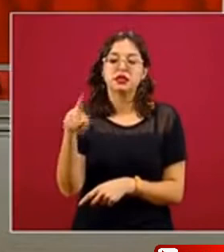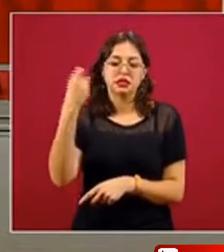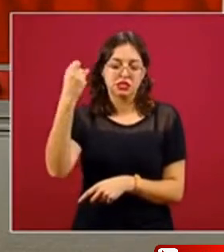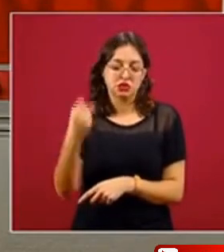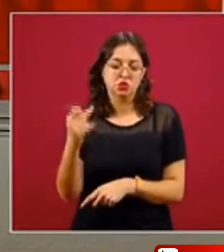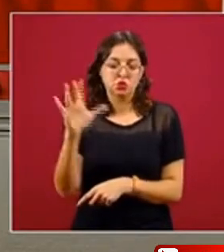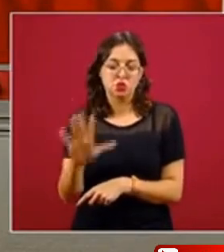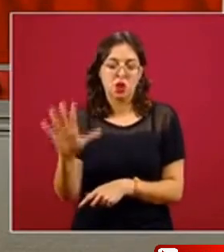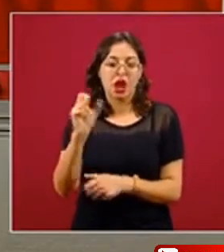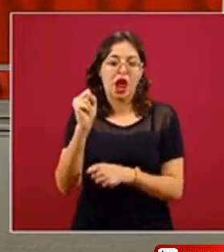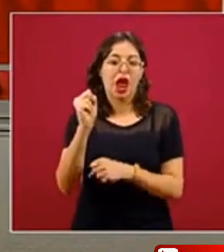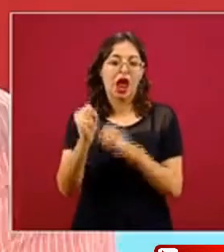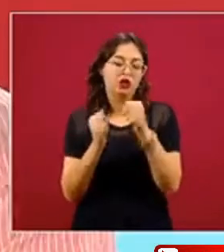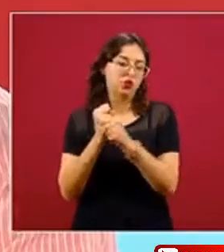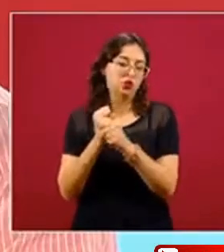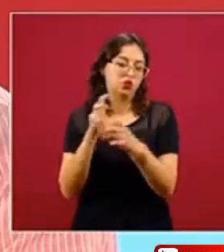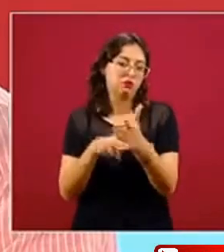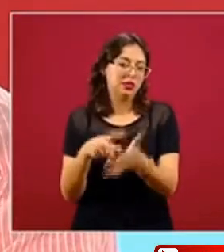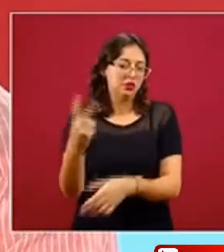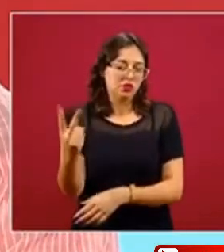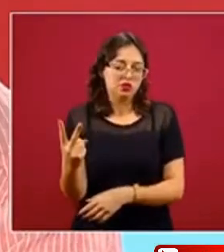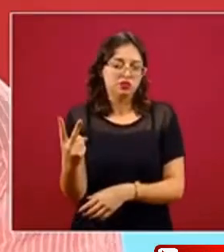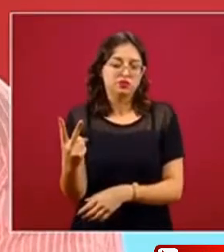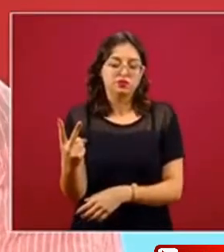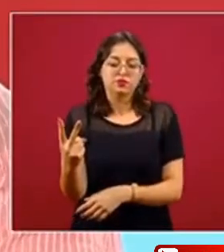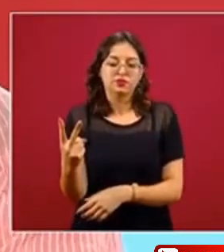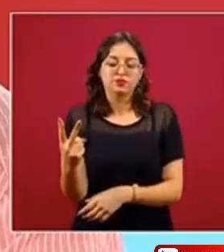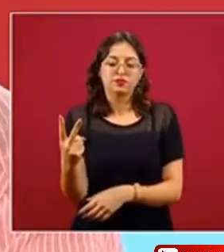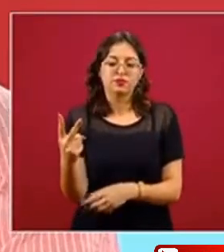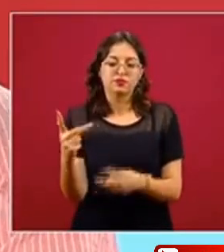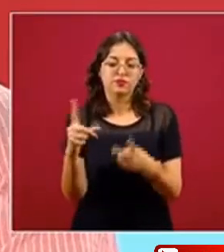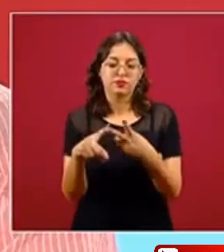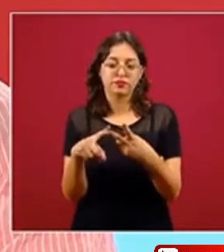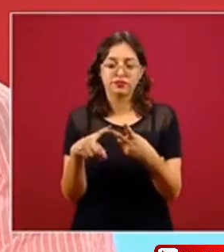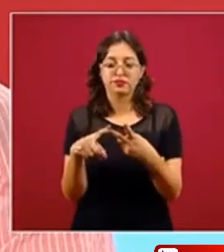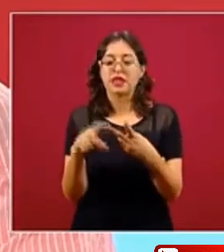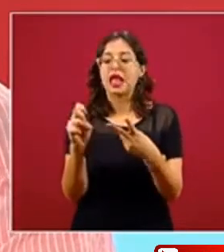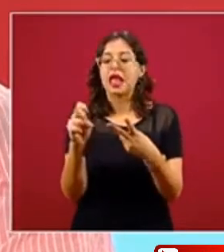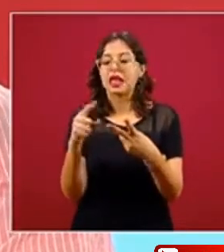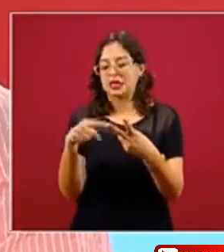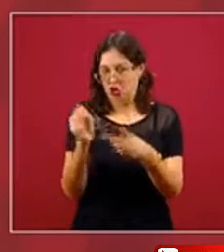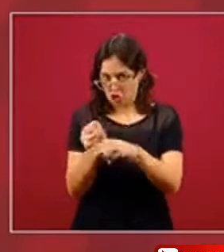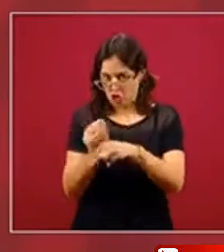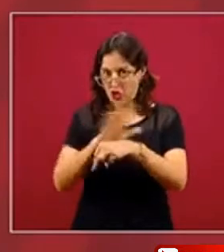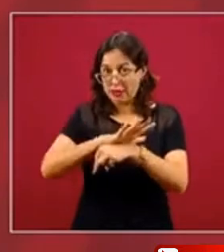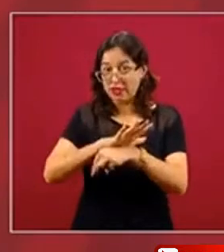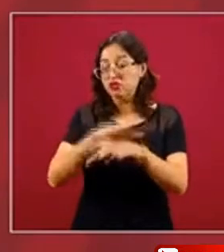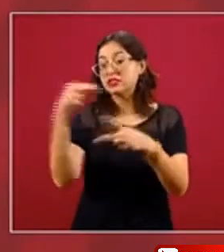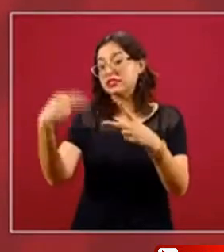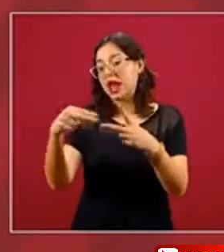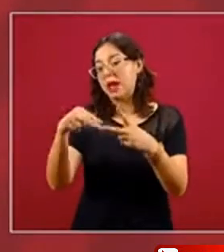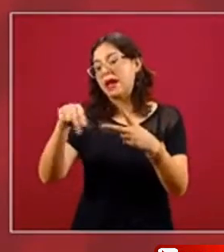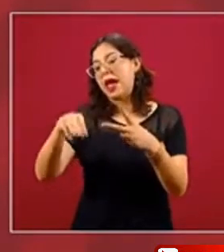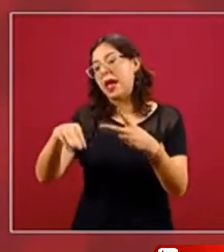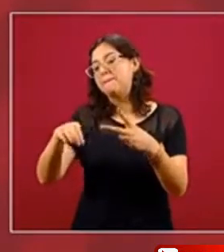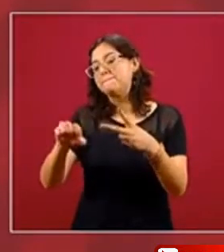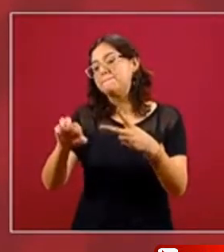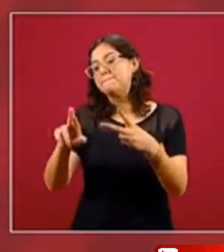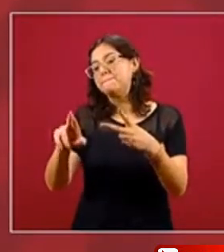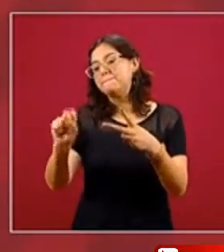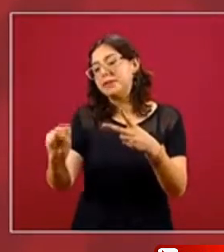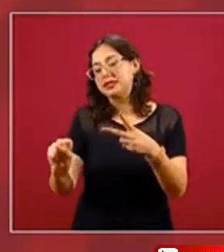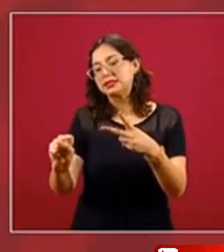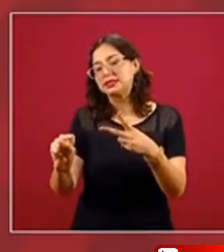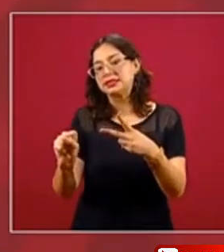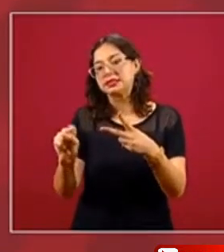de China en 2002, y el MERS, el coronavirus del Medio Oriente, que empezó